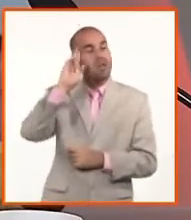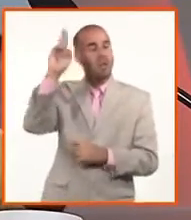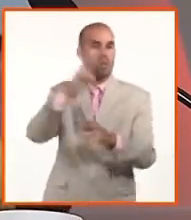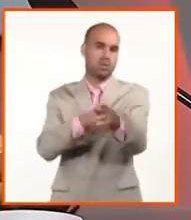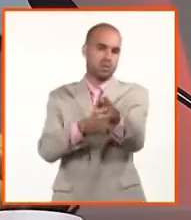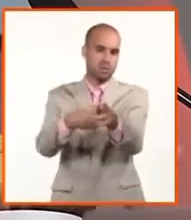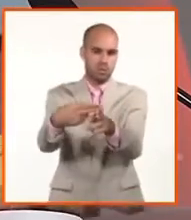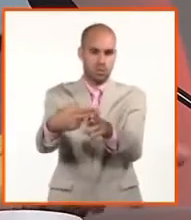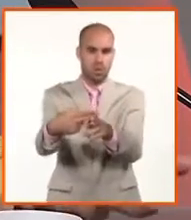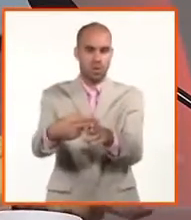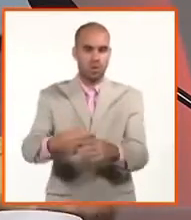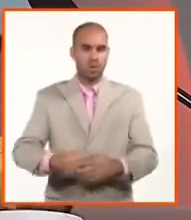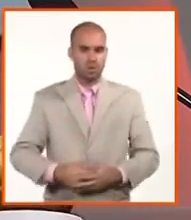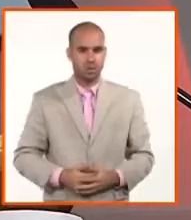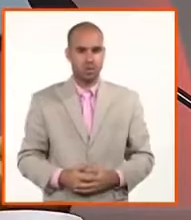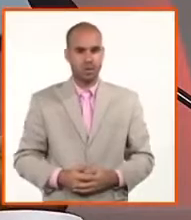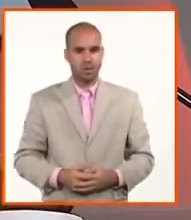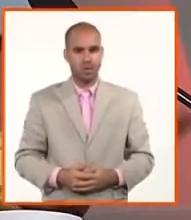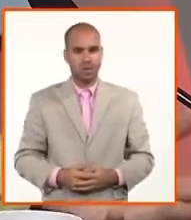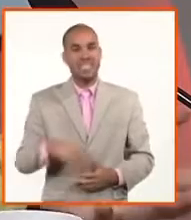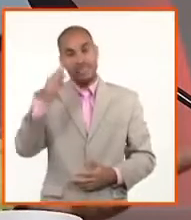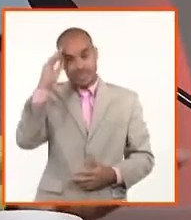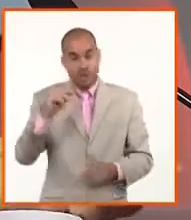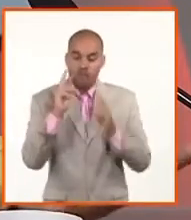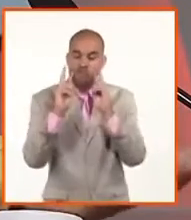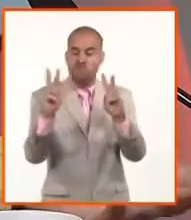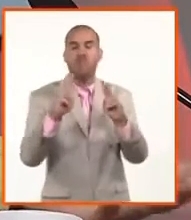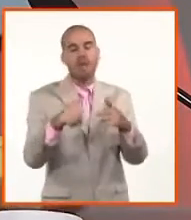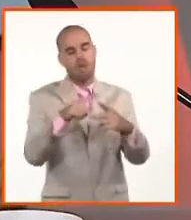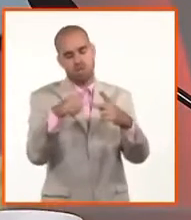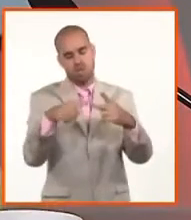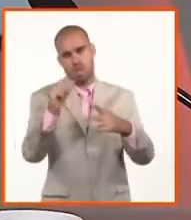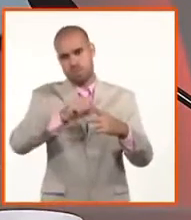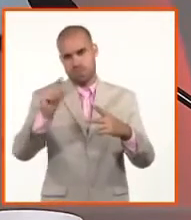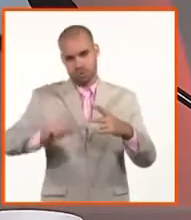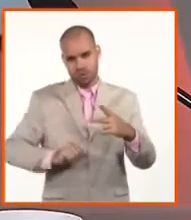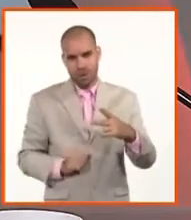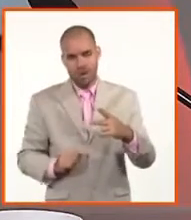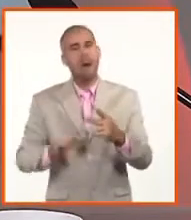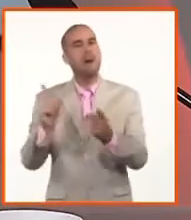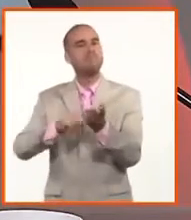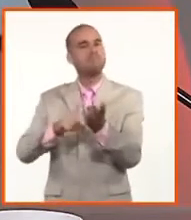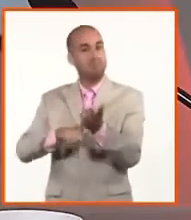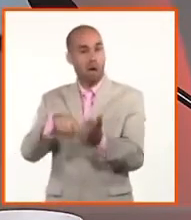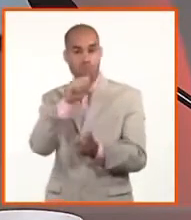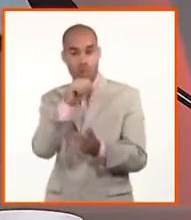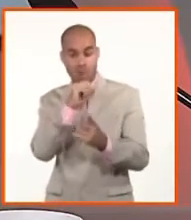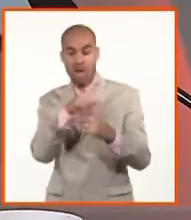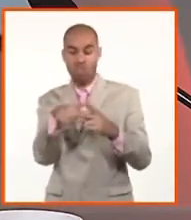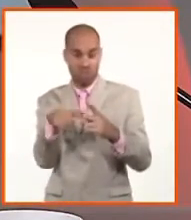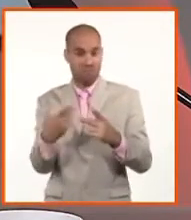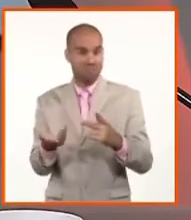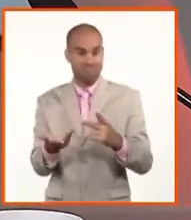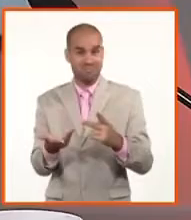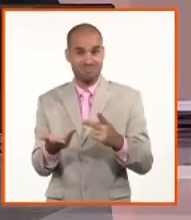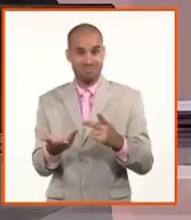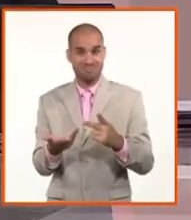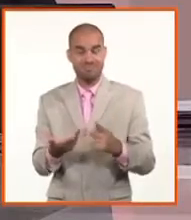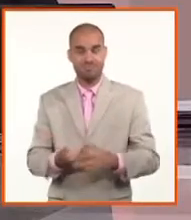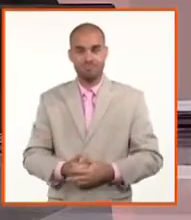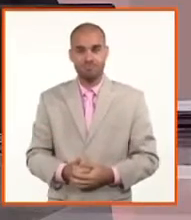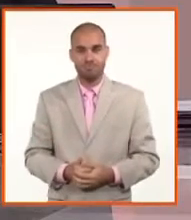con la vida de Sergio y Luis, es encontrarse con Esther y con Luis, los padres también. Que sin ellos no se puede entender. Que sin ellos no se puede entender a sí